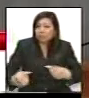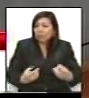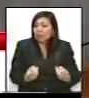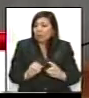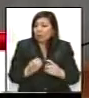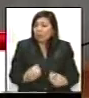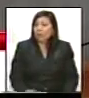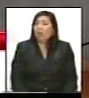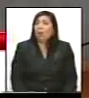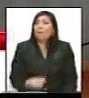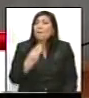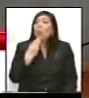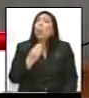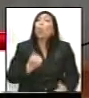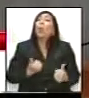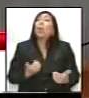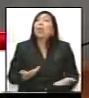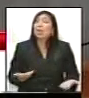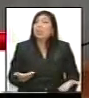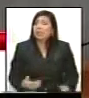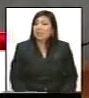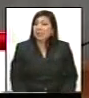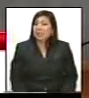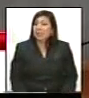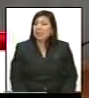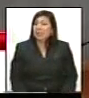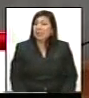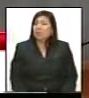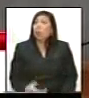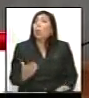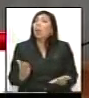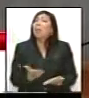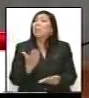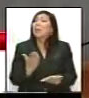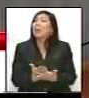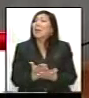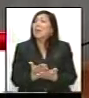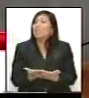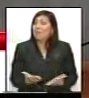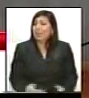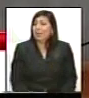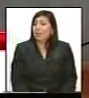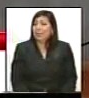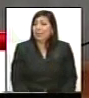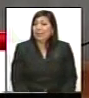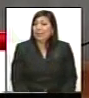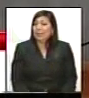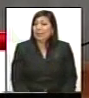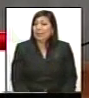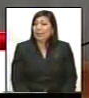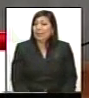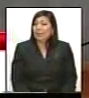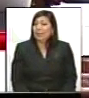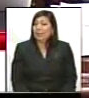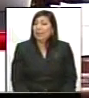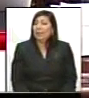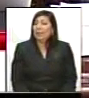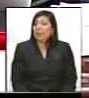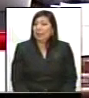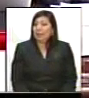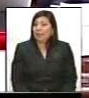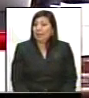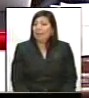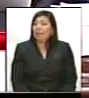hay récord existentes cuál es el inconveniente cuál es el problema de que la comisión gracias